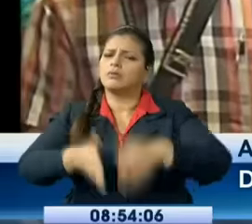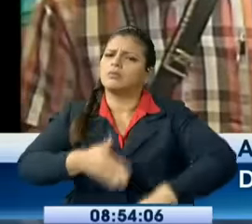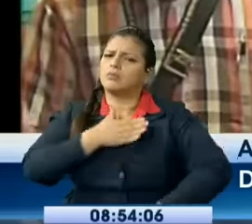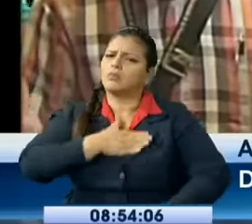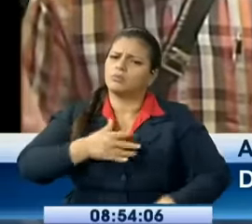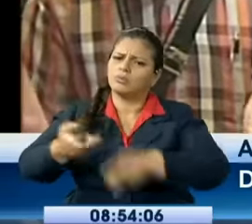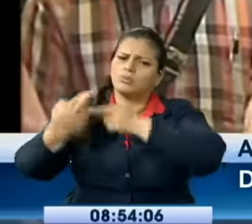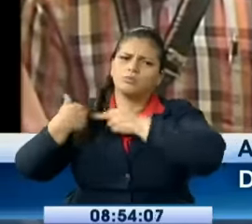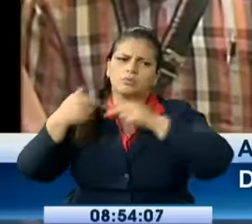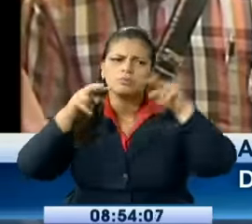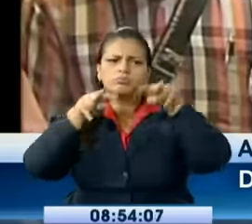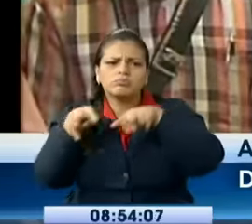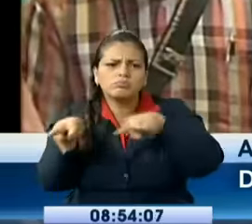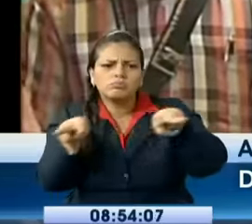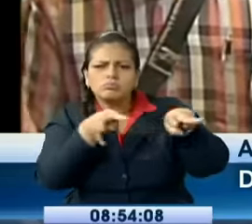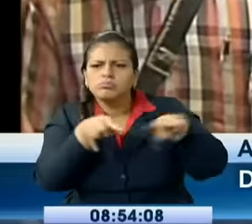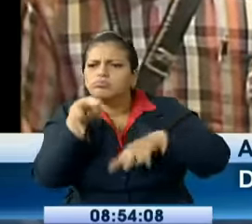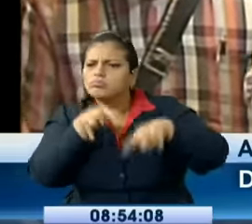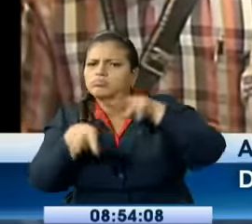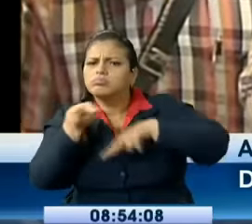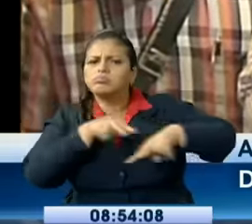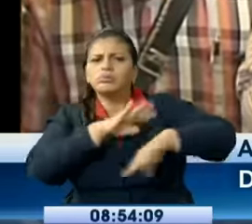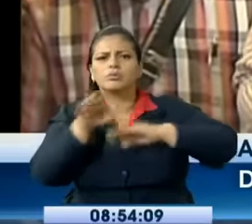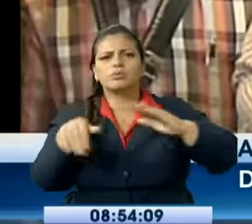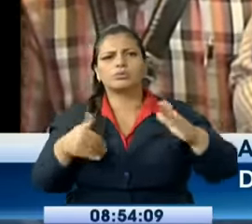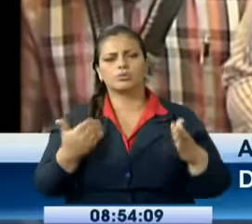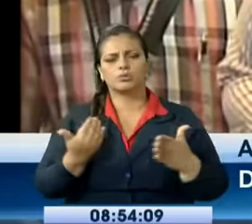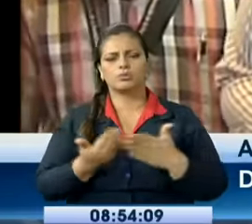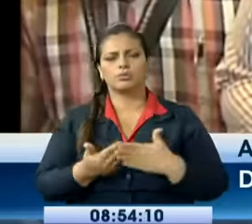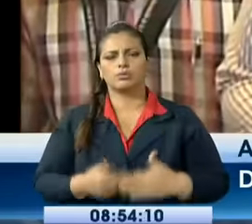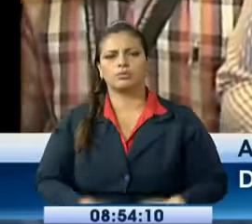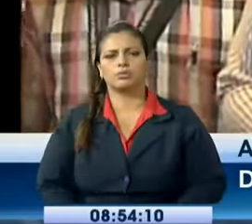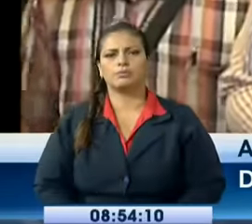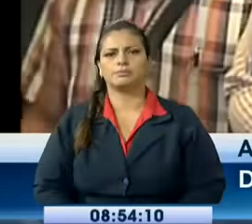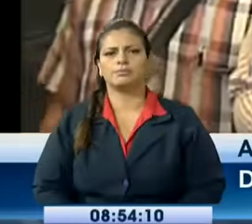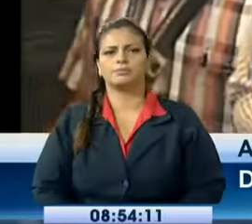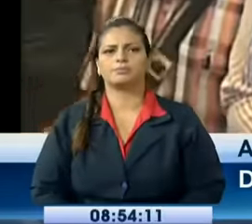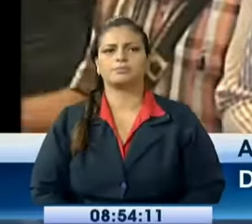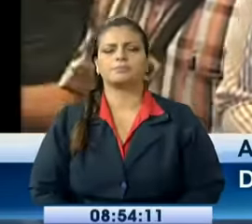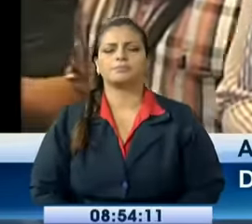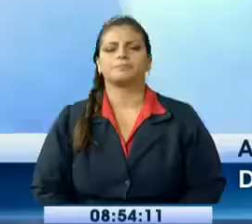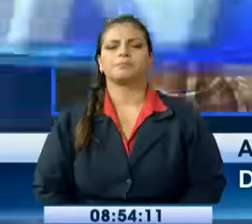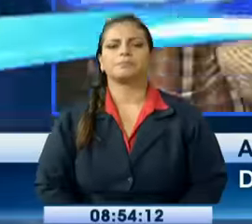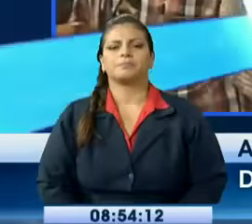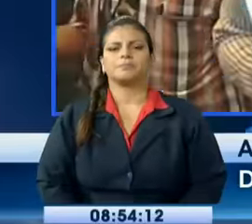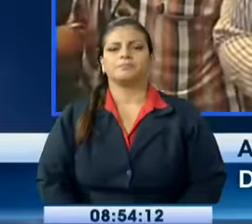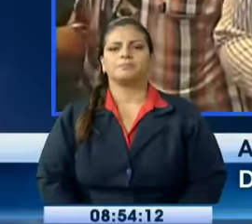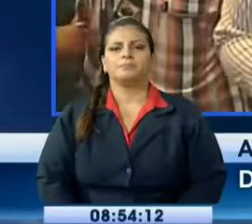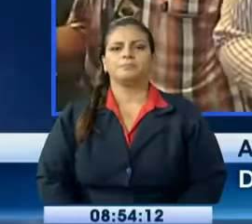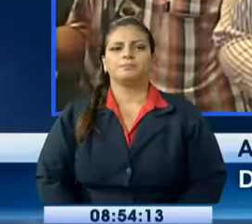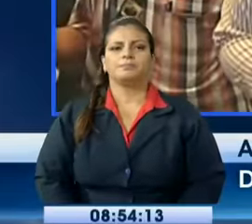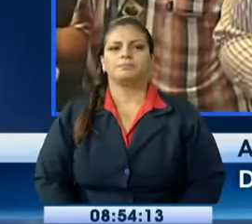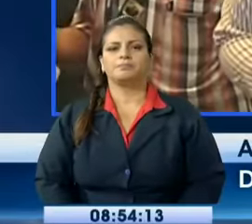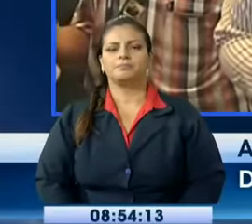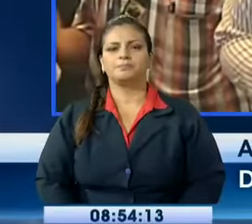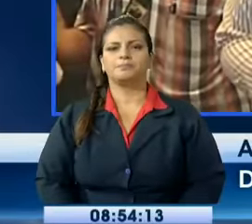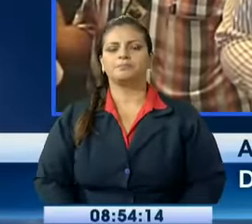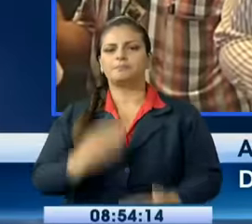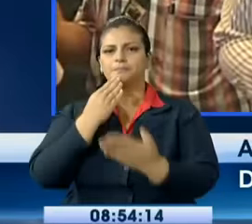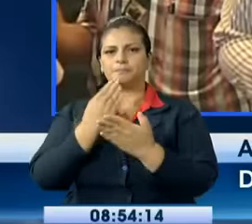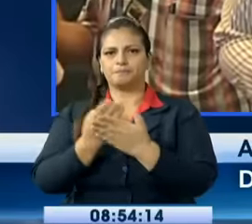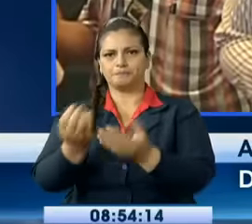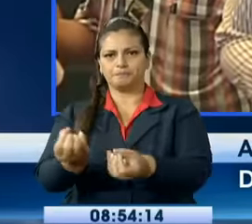puedan seguir expendiendo este tipo de productos atentatorios a la salud y al orden. Hugo, Roselena. Gracias, Enrique. Así